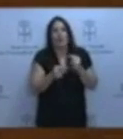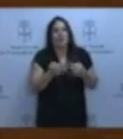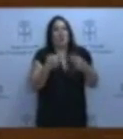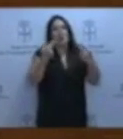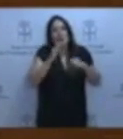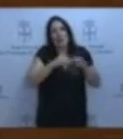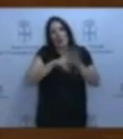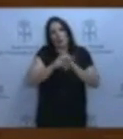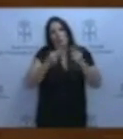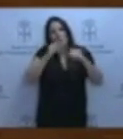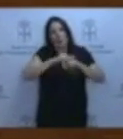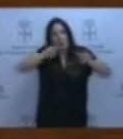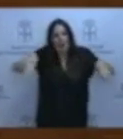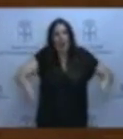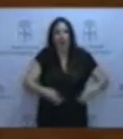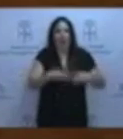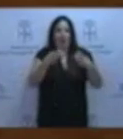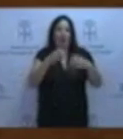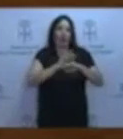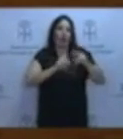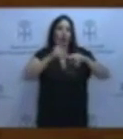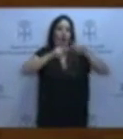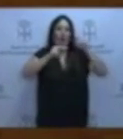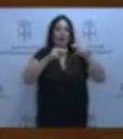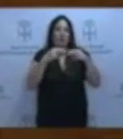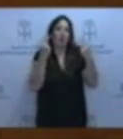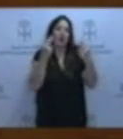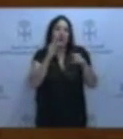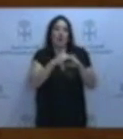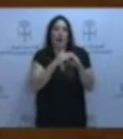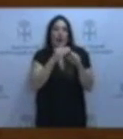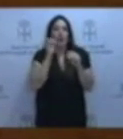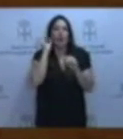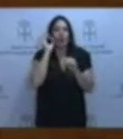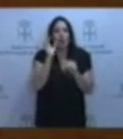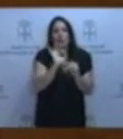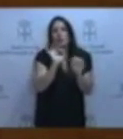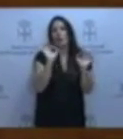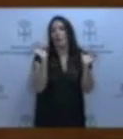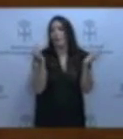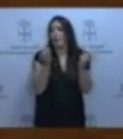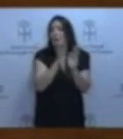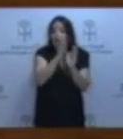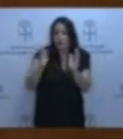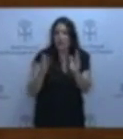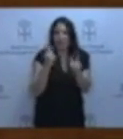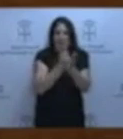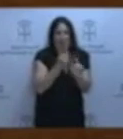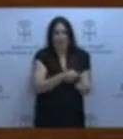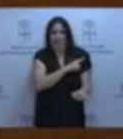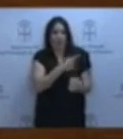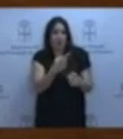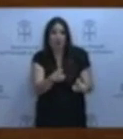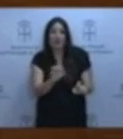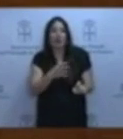la economía, podría haber edificios públicos para congresos o bibliotecas que no se hubiesen pagado al precio de la Gran Manzana de Nueva York, podría haberse reactivado